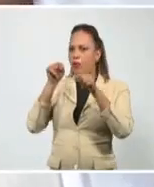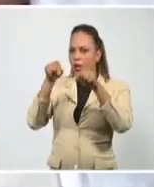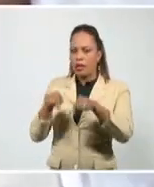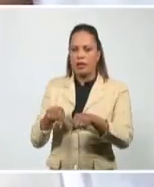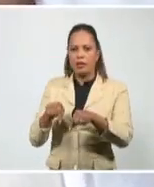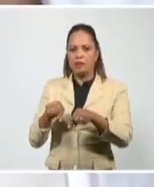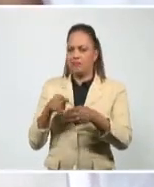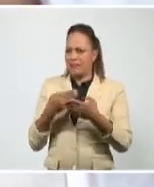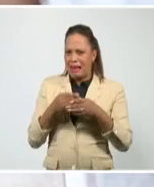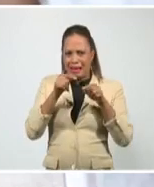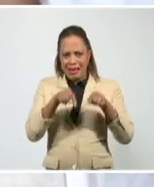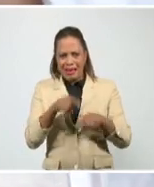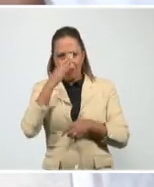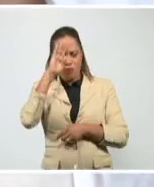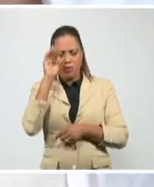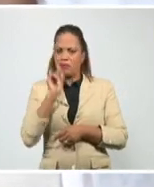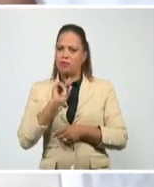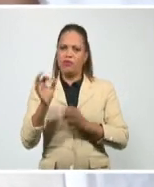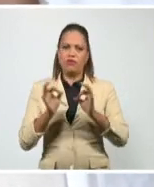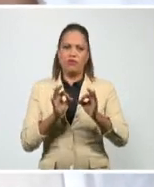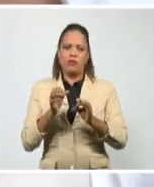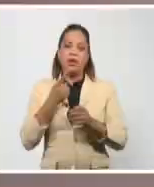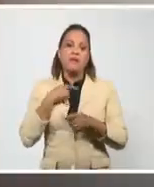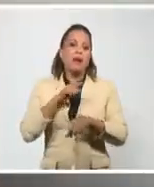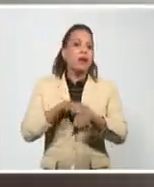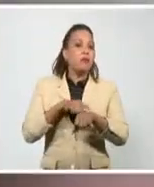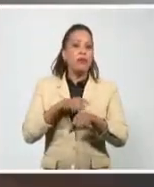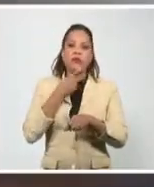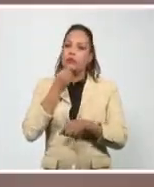lo digo, va a llegar el momento que yo voy a decir, no puedo seguir dialogando.